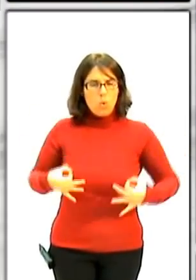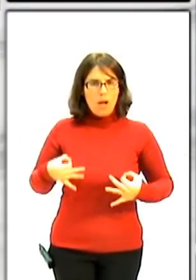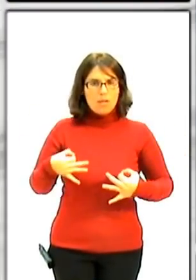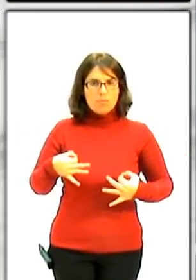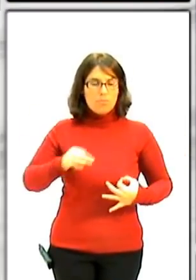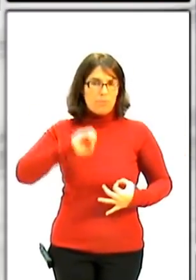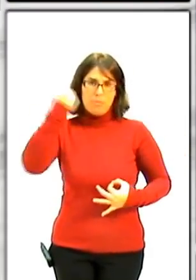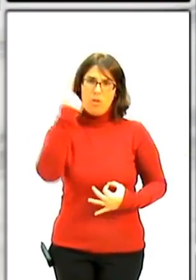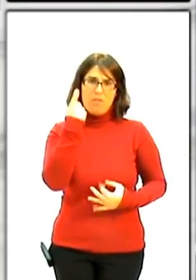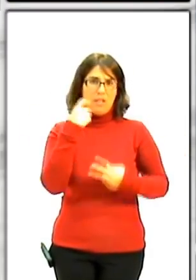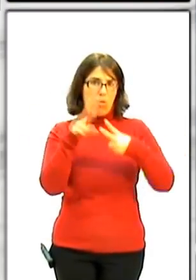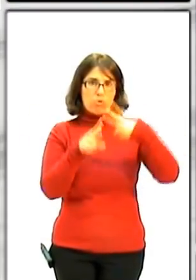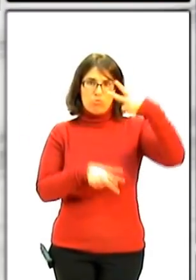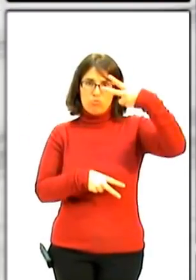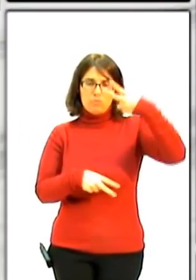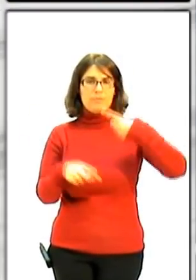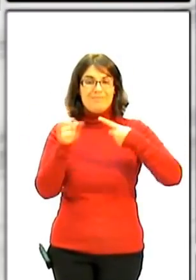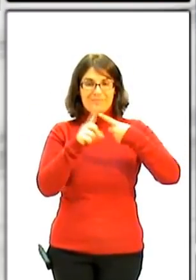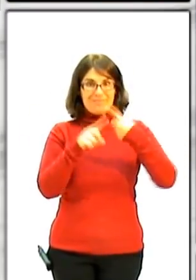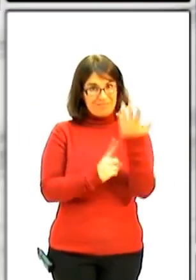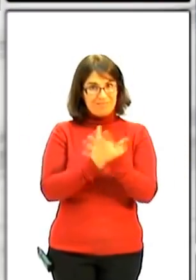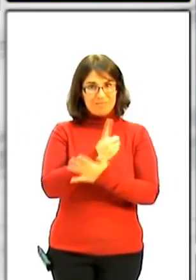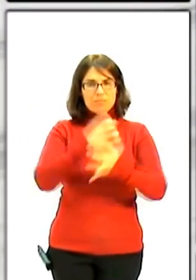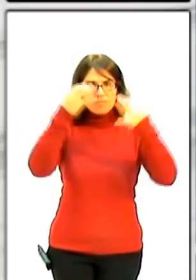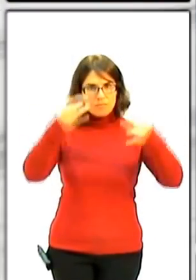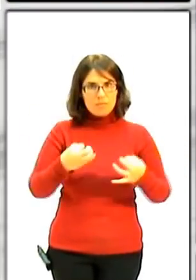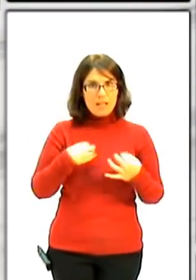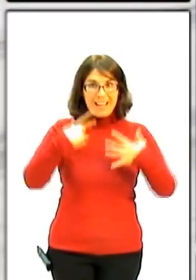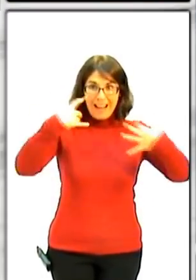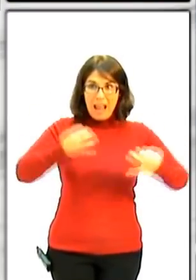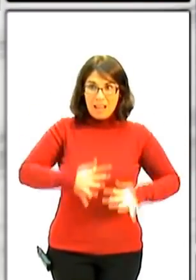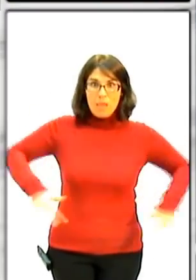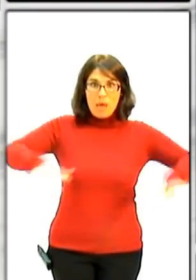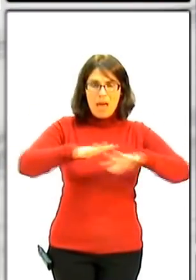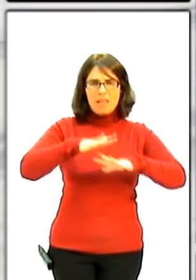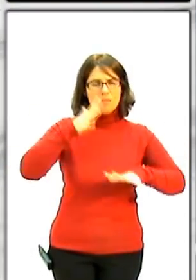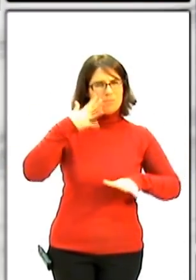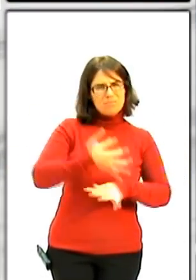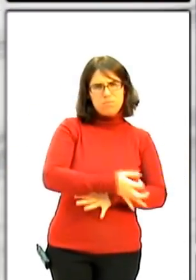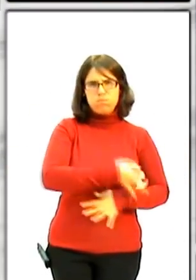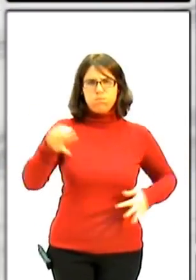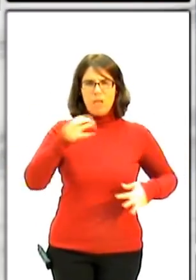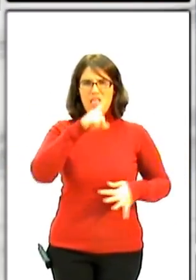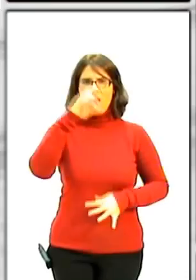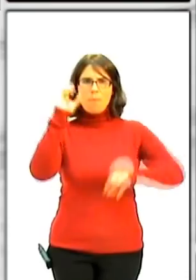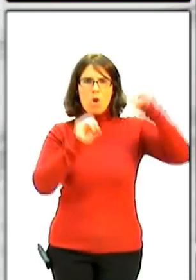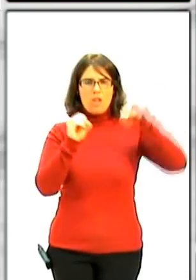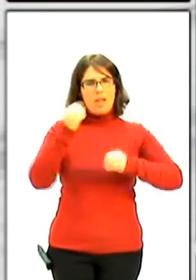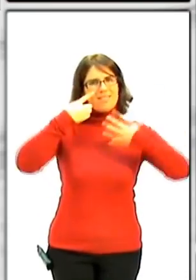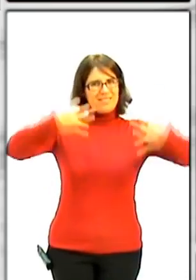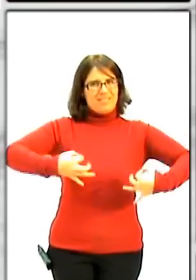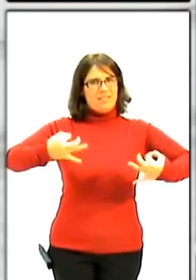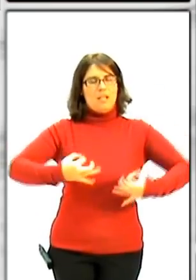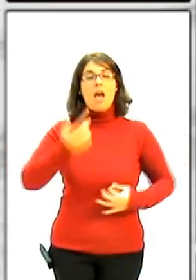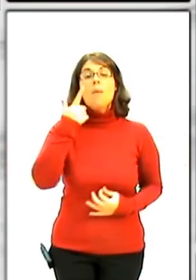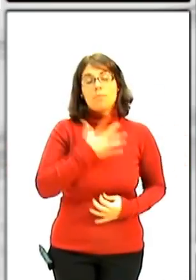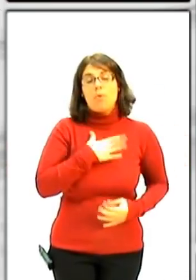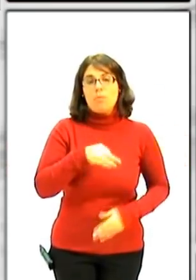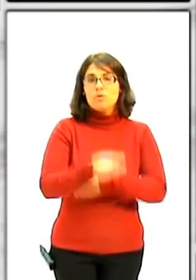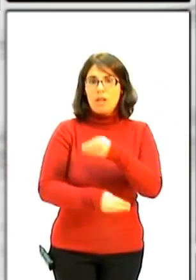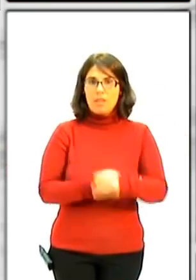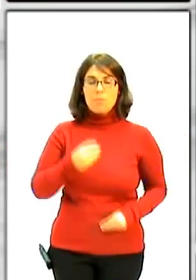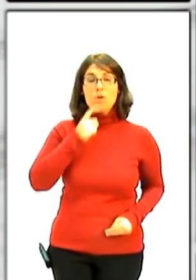cosas fundamentales: que esa cartografía responda de verdad a la realidad del entorno. Entonces ya veremos qué podemos hacer, ¿no? Pero ante todo